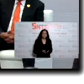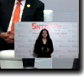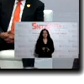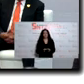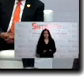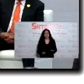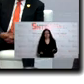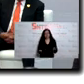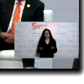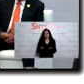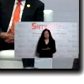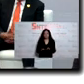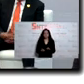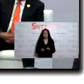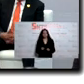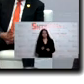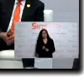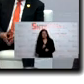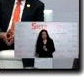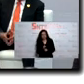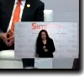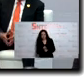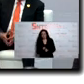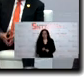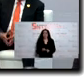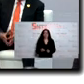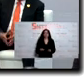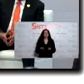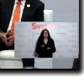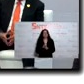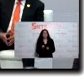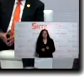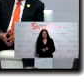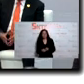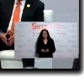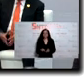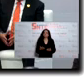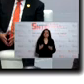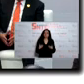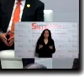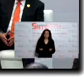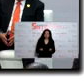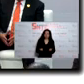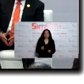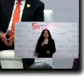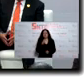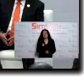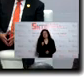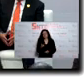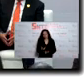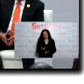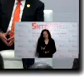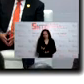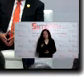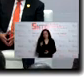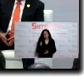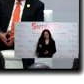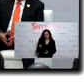atribuciones que hacen los profesores para el éxito o fracaso de sus alumnos. ¿Qué quiere decir esto? Es